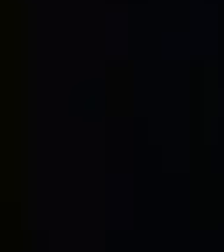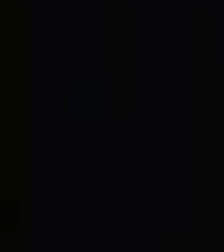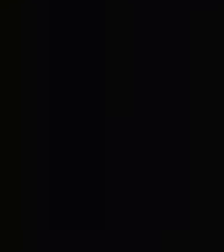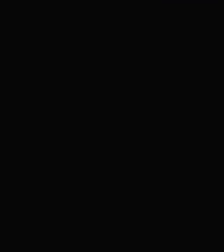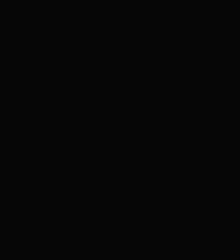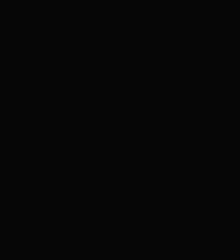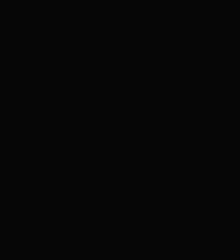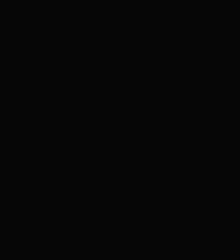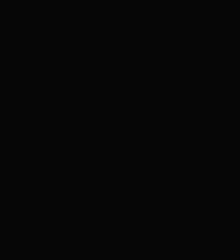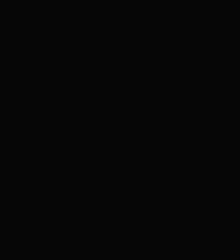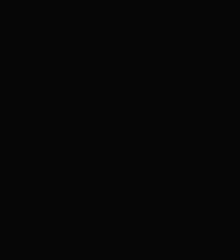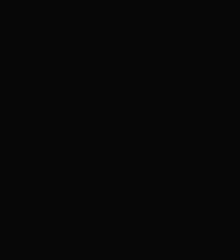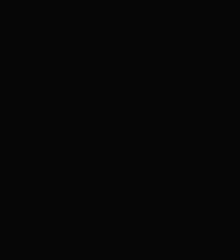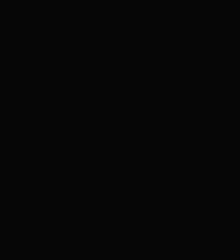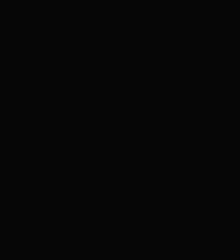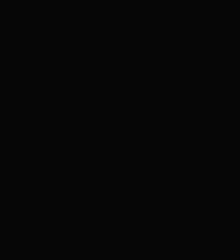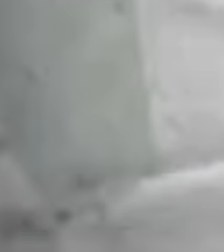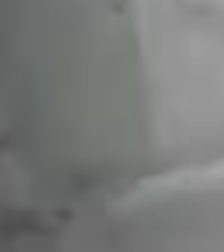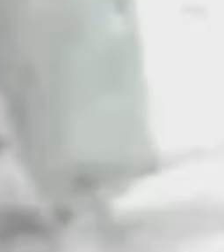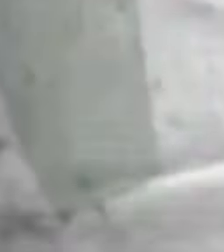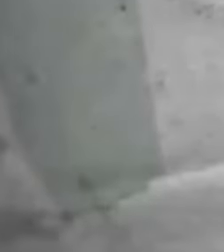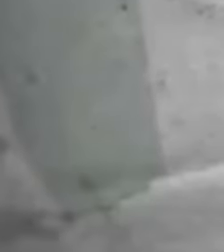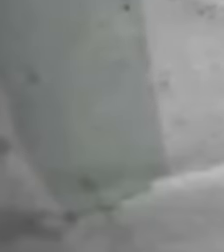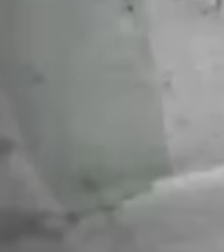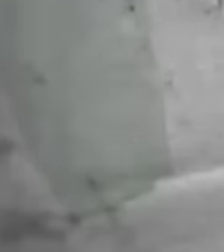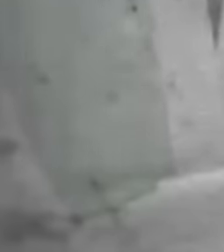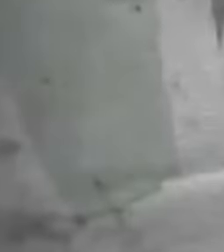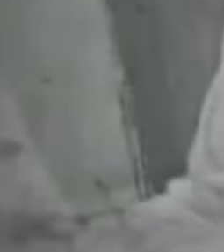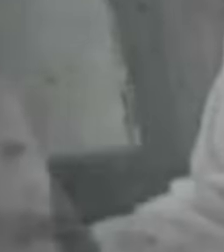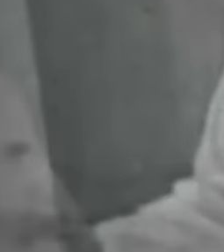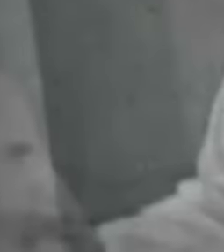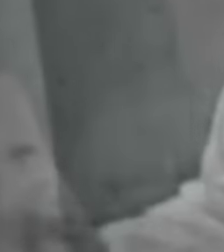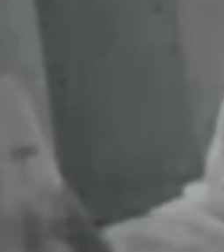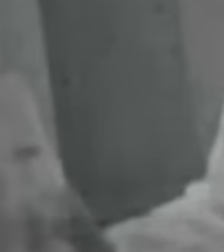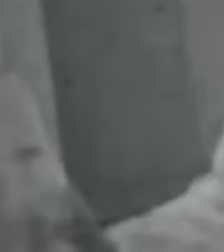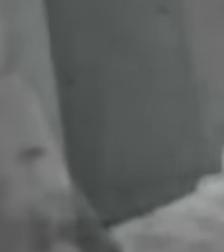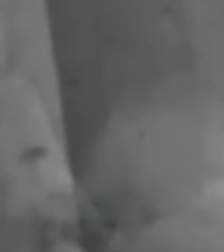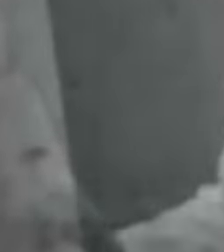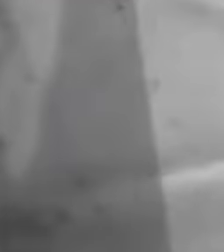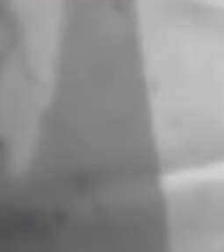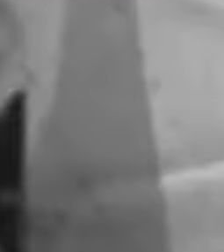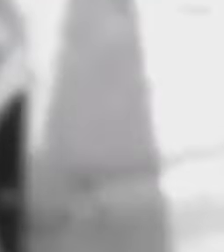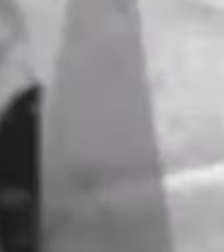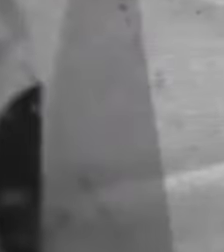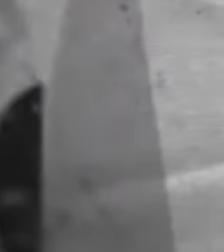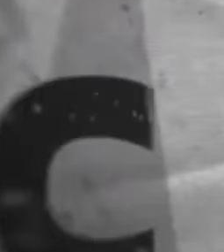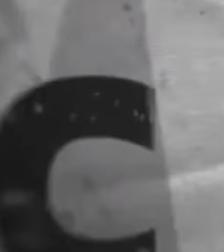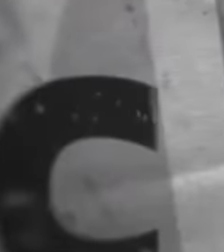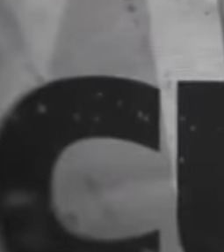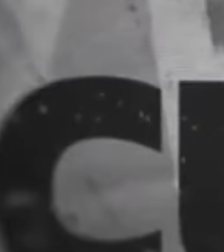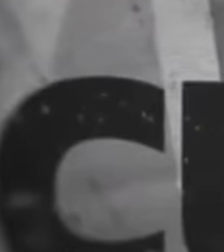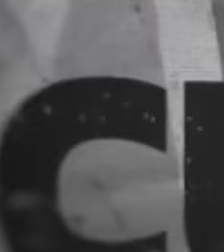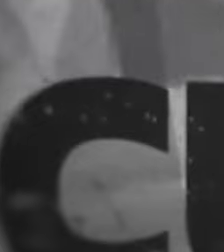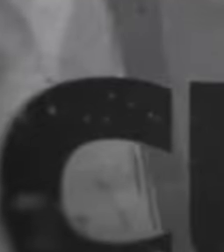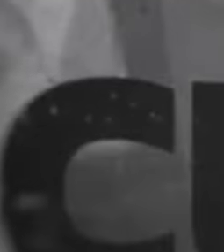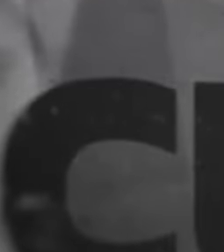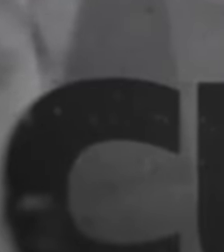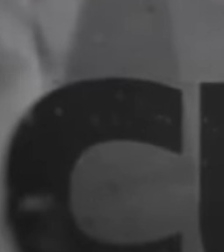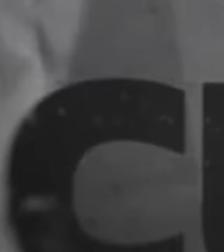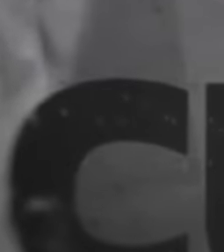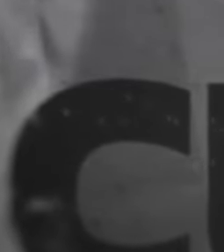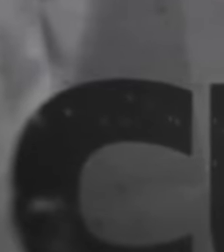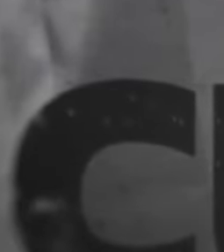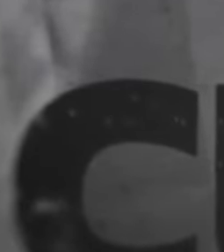años de la televisión en Colombia, para celebrar y reflexionar sobre su papel protagónico en la construcción de nuestra